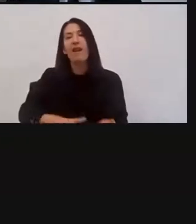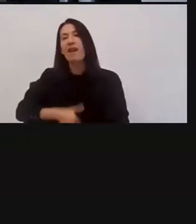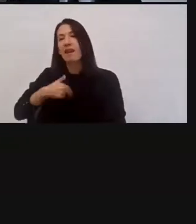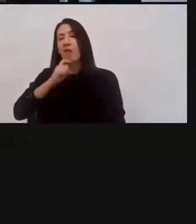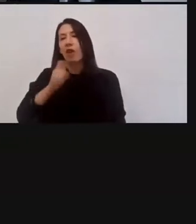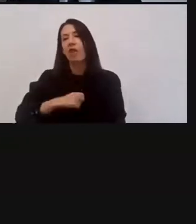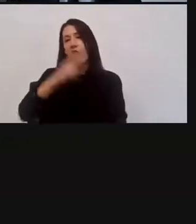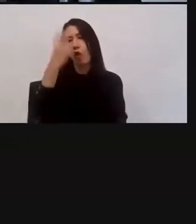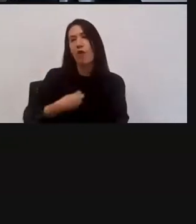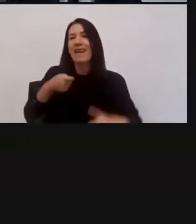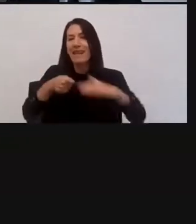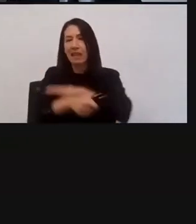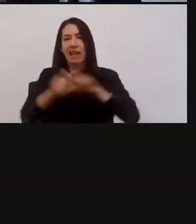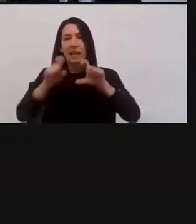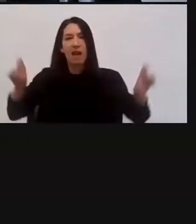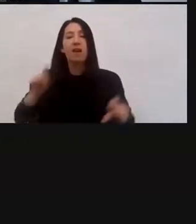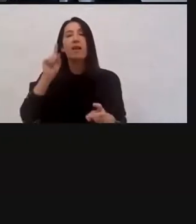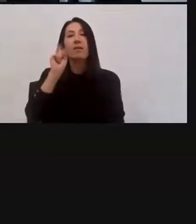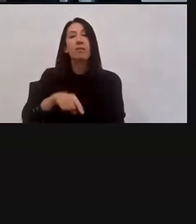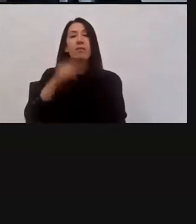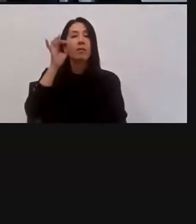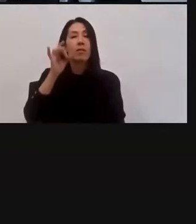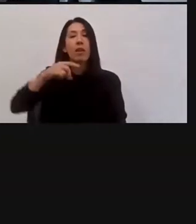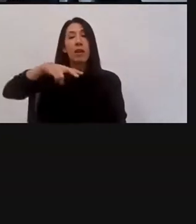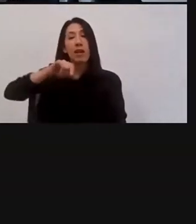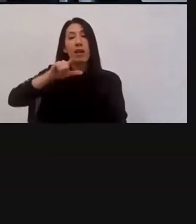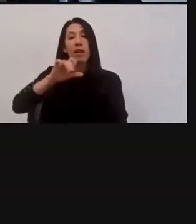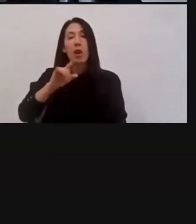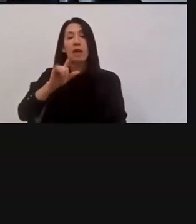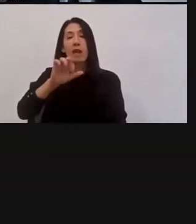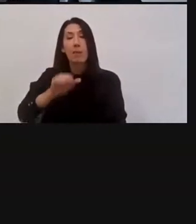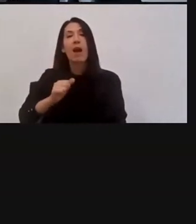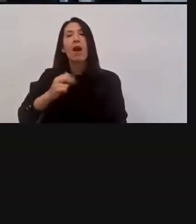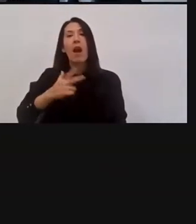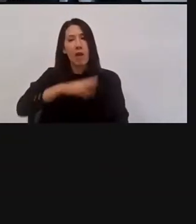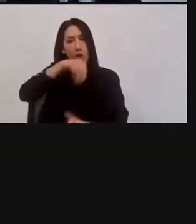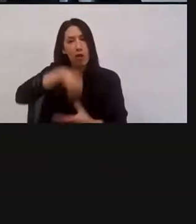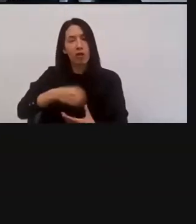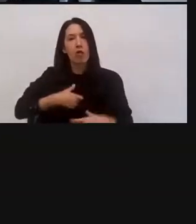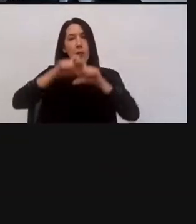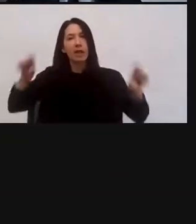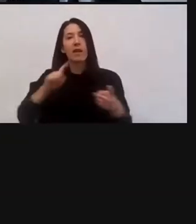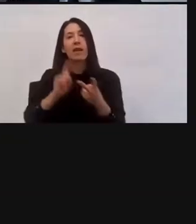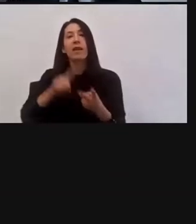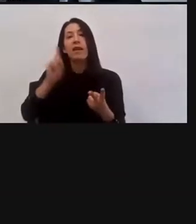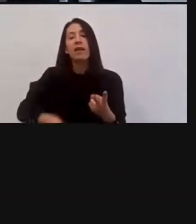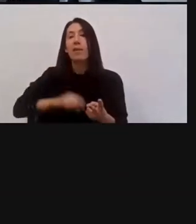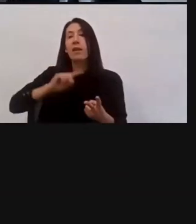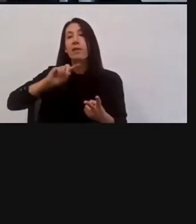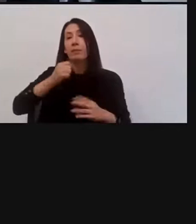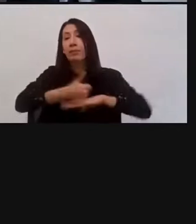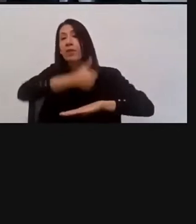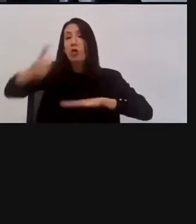Como ponentes contamos con Nicolás Derma, abogado en Legalitas, con Francisco Moreno, que es subinspector del